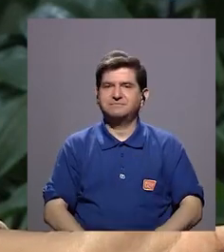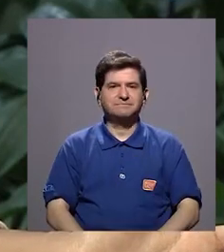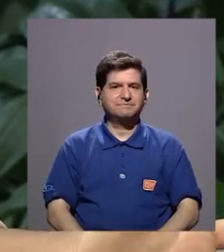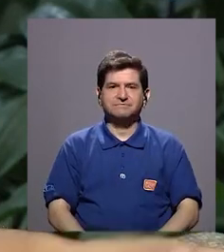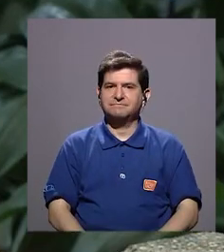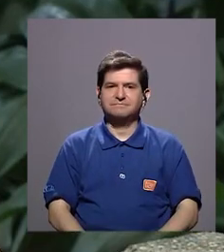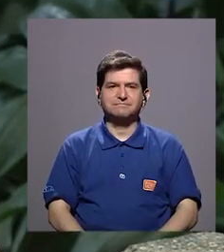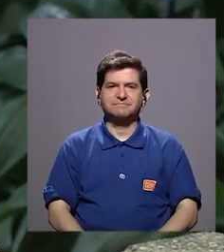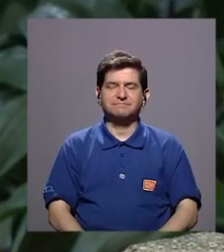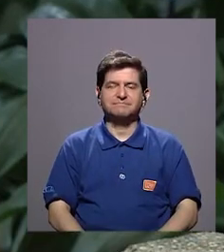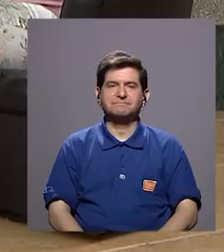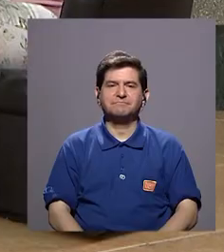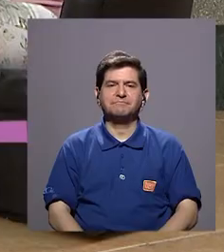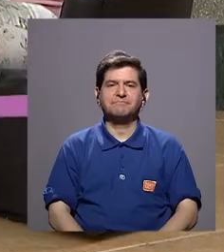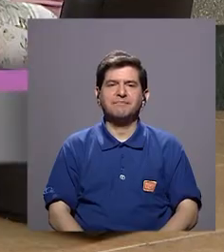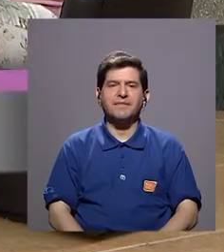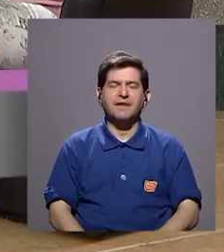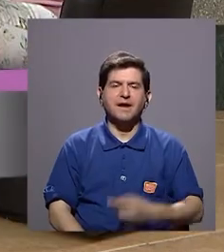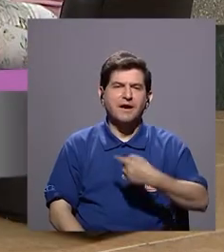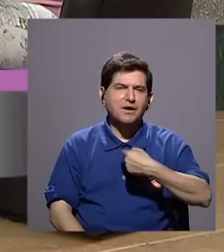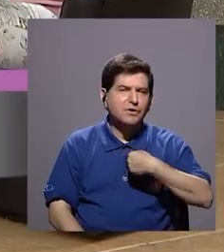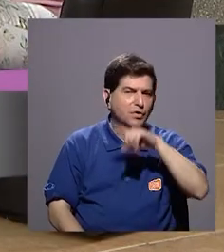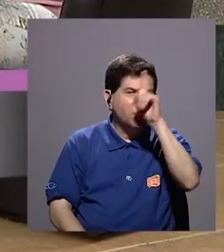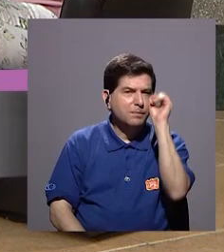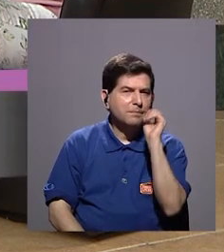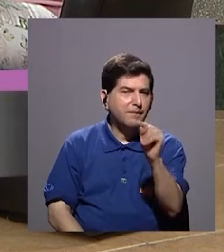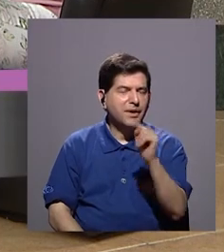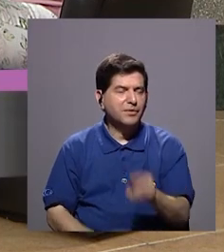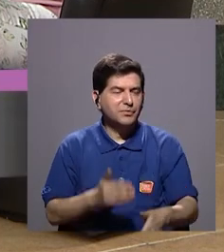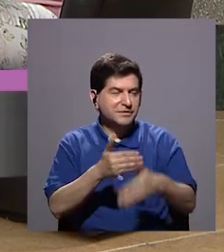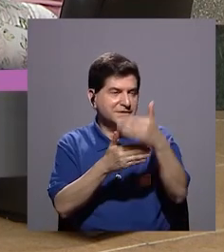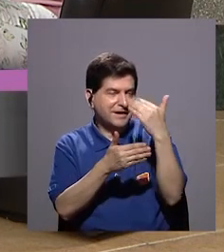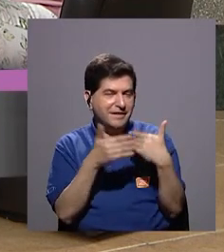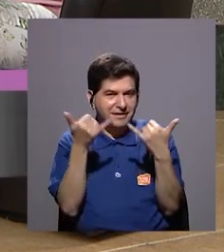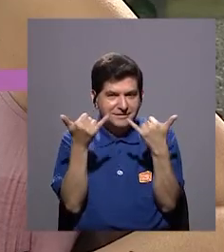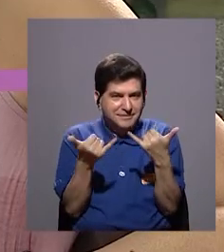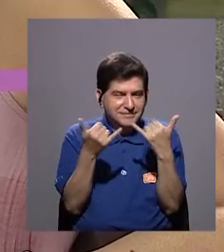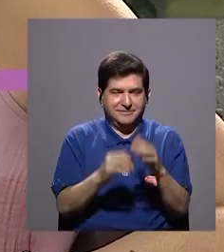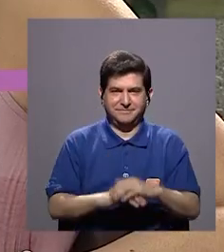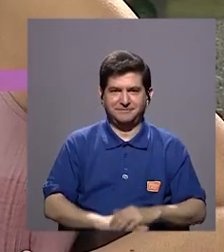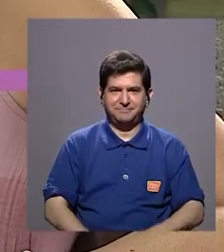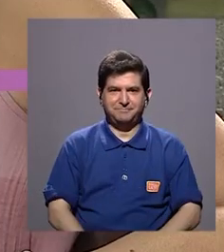previa. Leonor, tengo una pregunta de hace ratito.